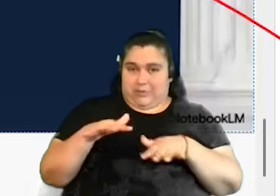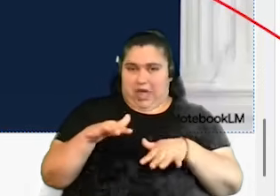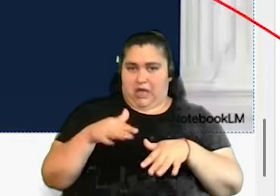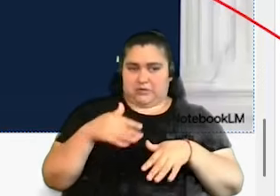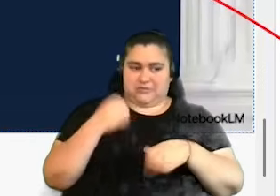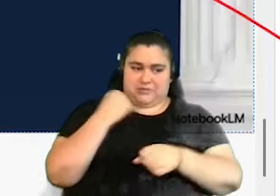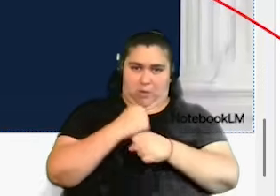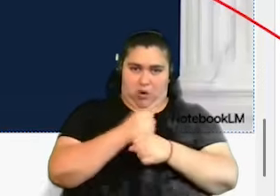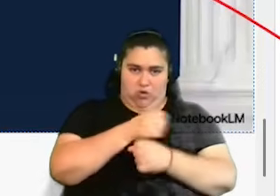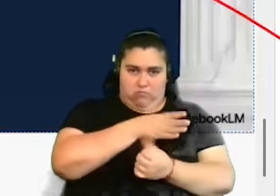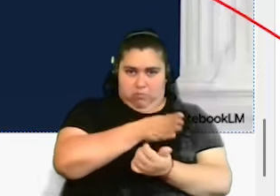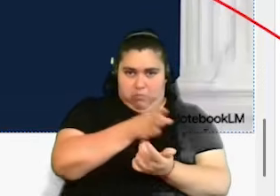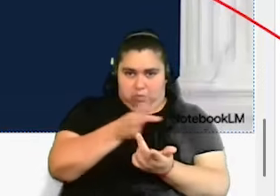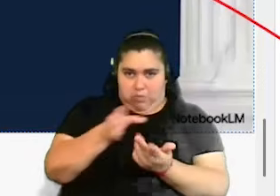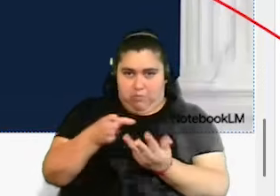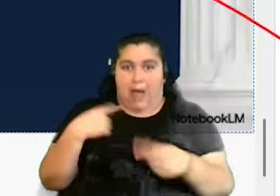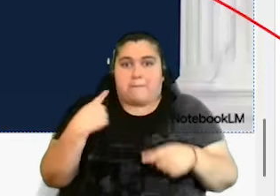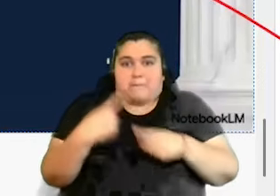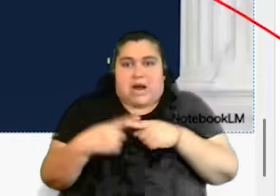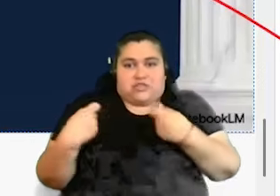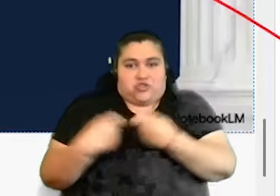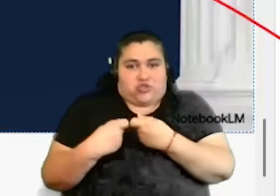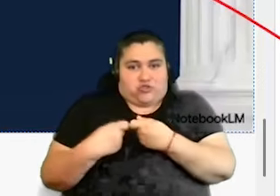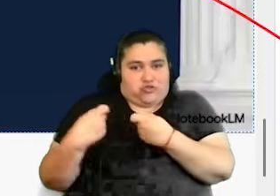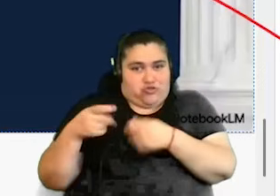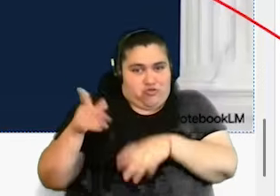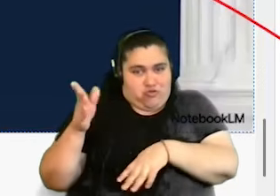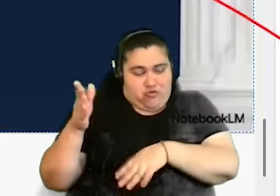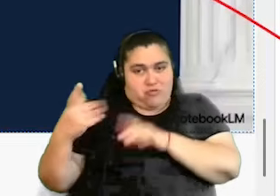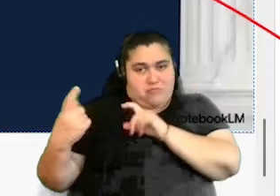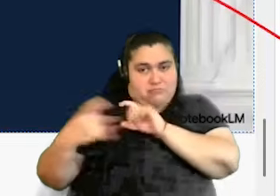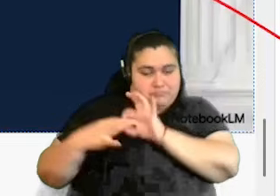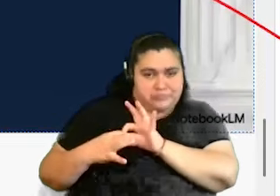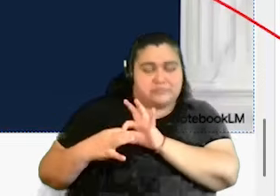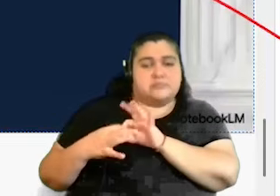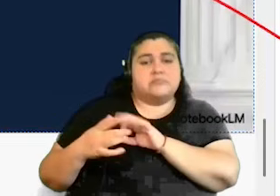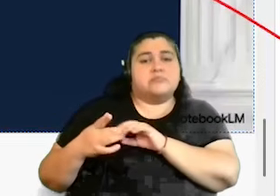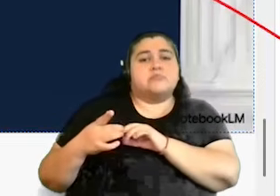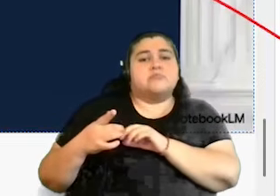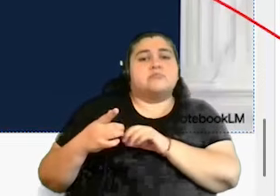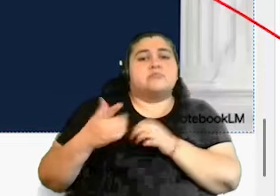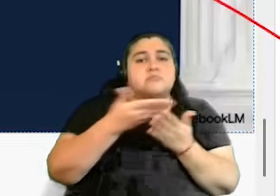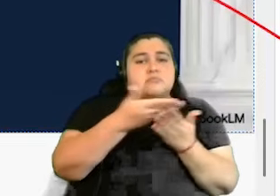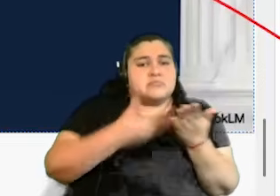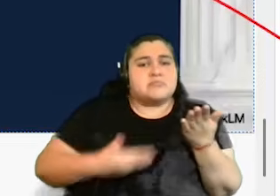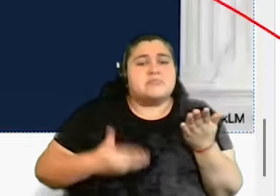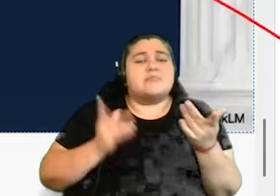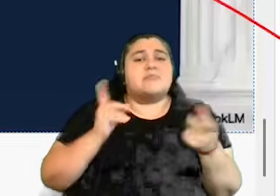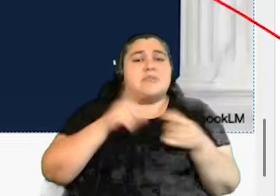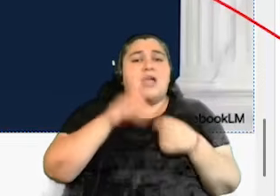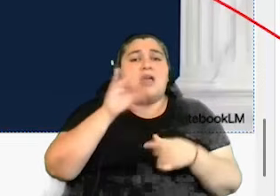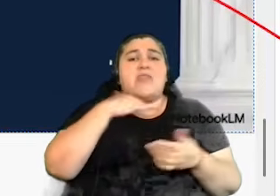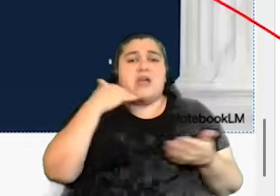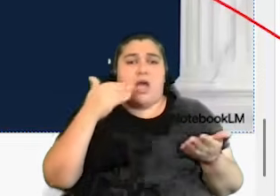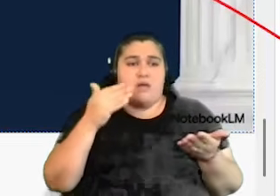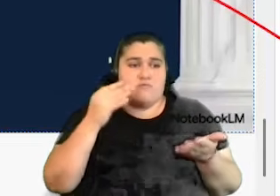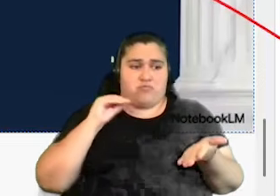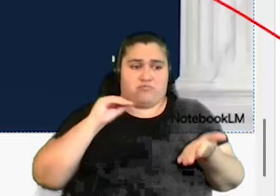socia de una sociedad, ¿puede adherir al régimen de la declaración jurada simplificada? Sociedades del capítulo 1,